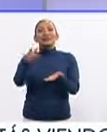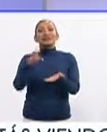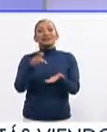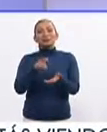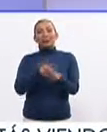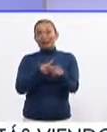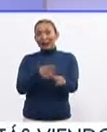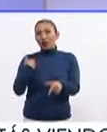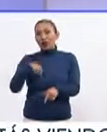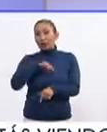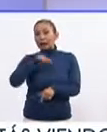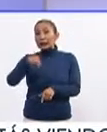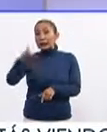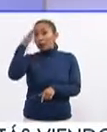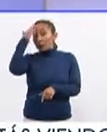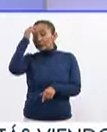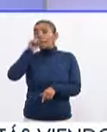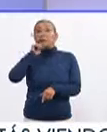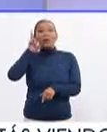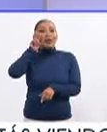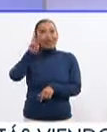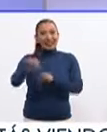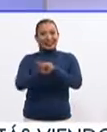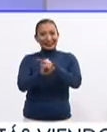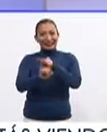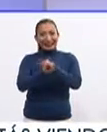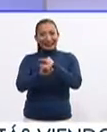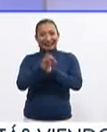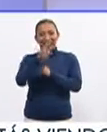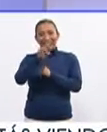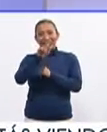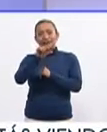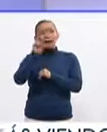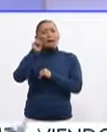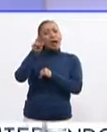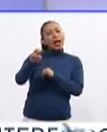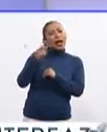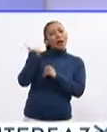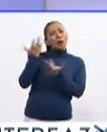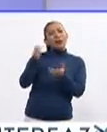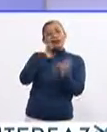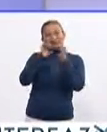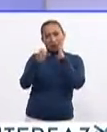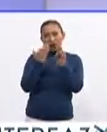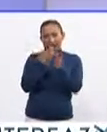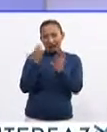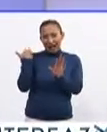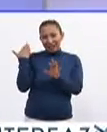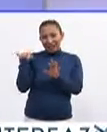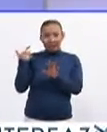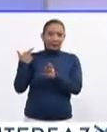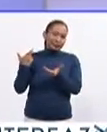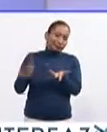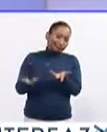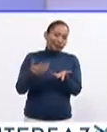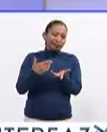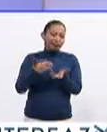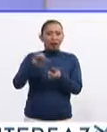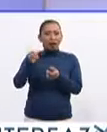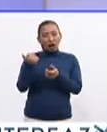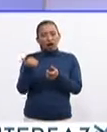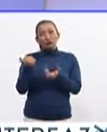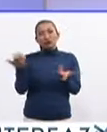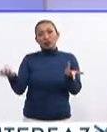Gracias por continuar con nosotros. Les recuerdo que también nos pueden seguir a través de redes sociales. Ahí pueden revisar las entrevistas que se han hecho, no solo los